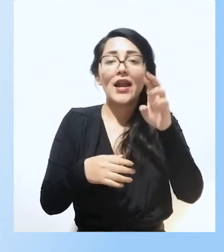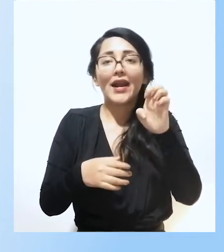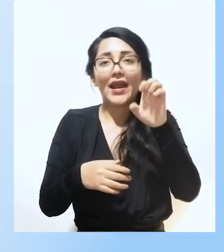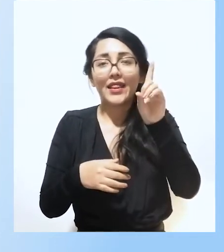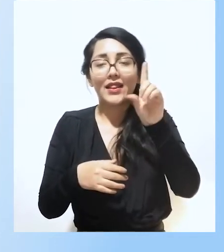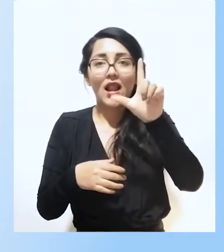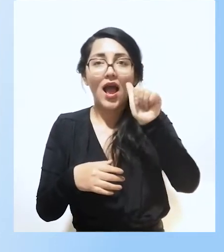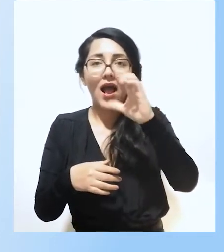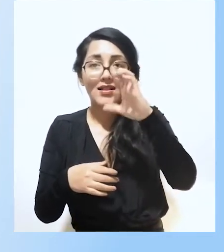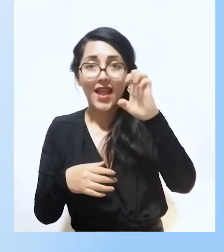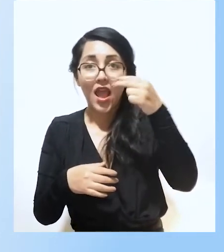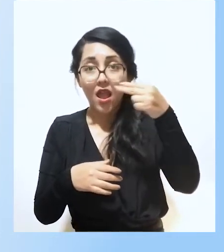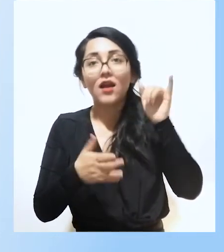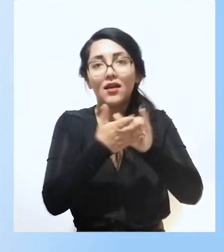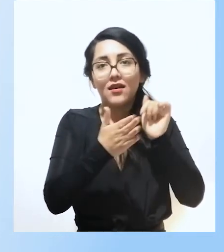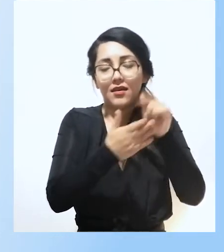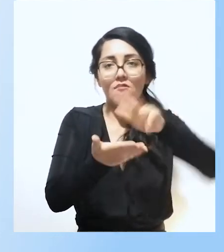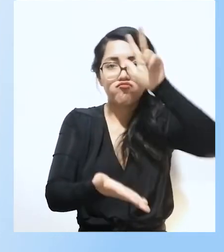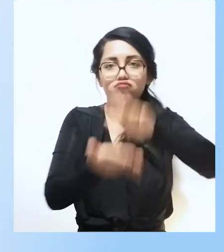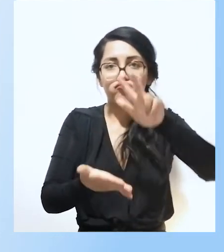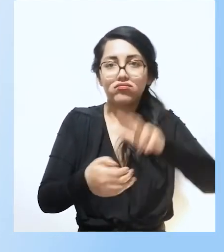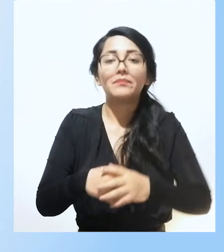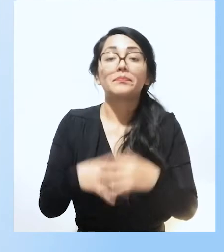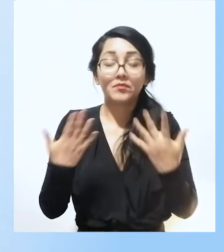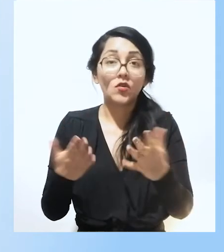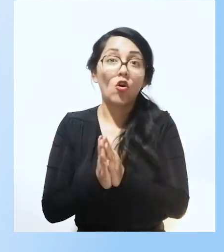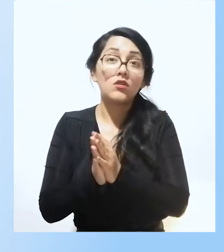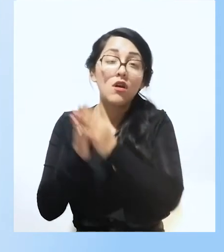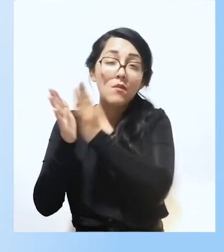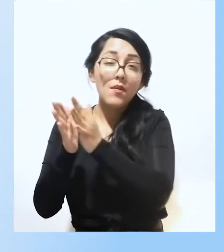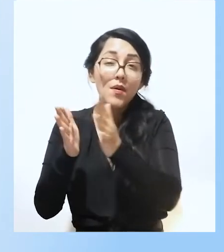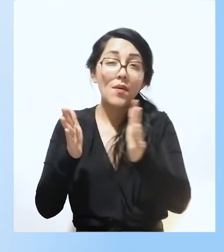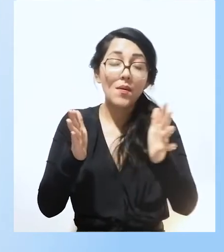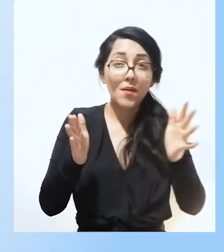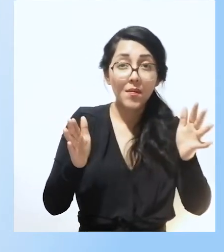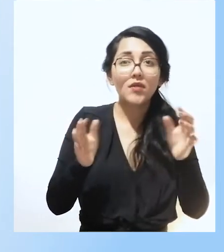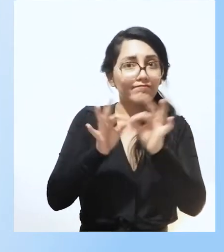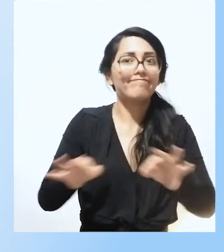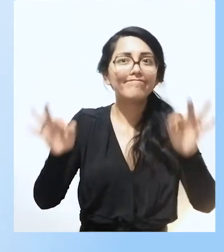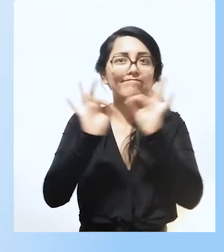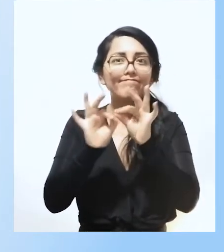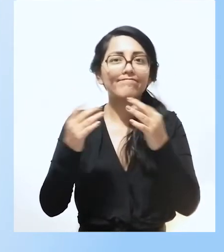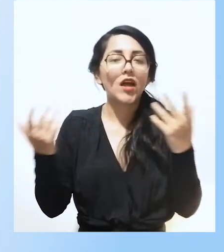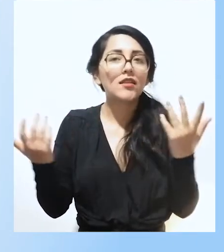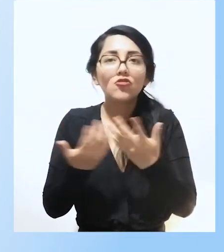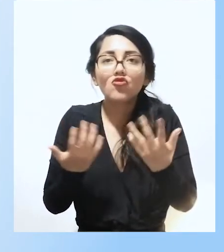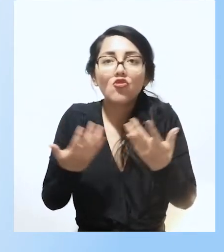Esta trayectoria de derechos, que creo que es importante, tener siempre anclados bien de dónde